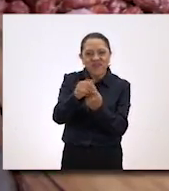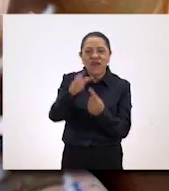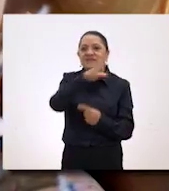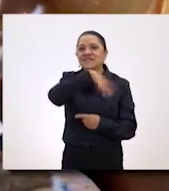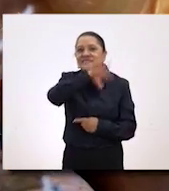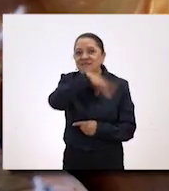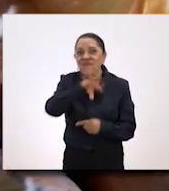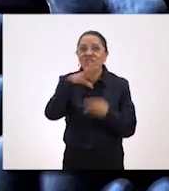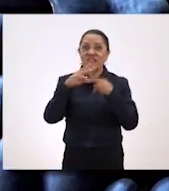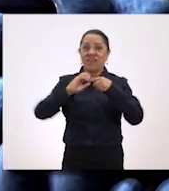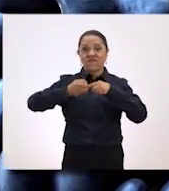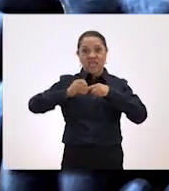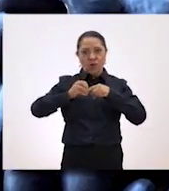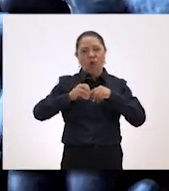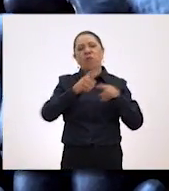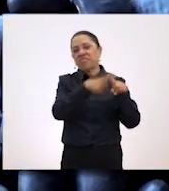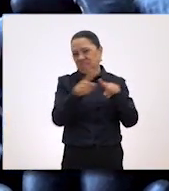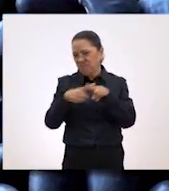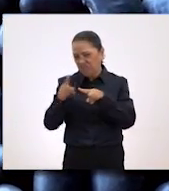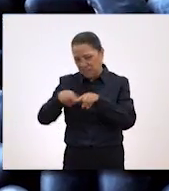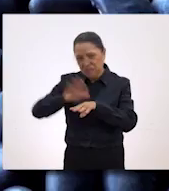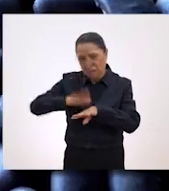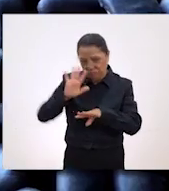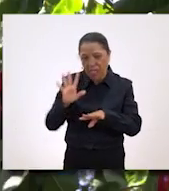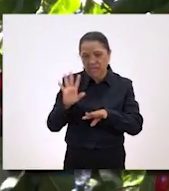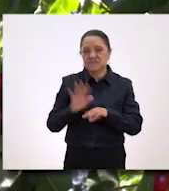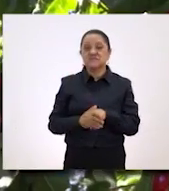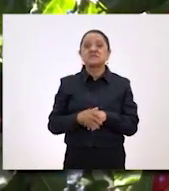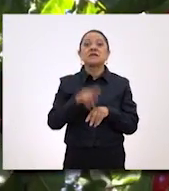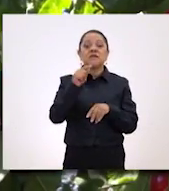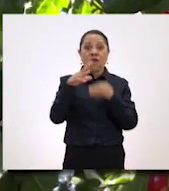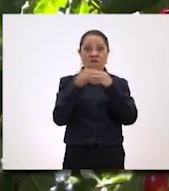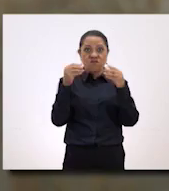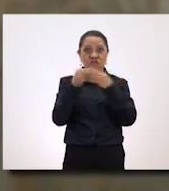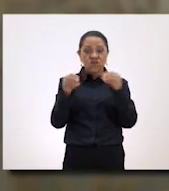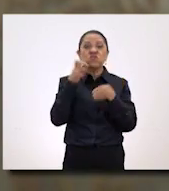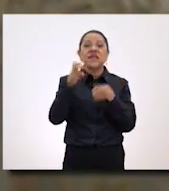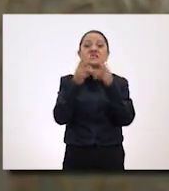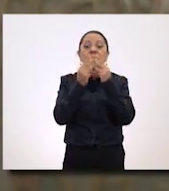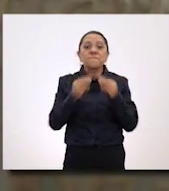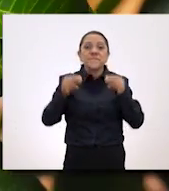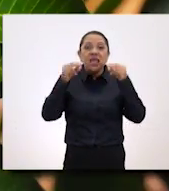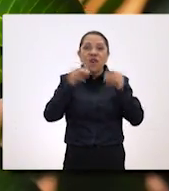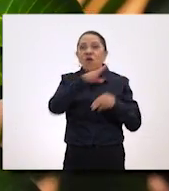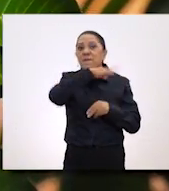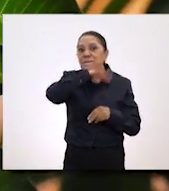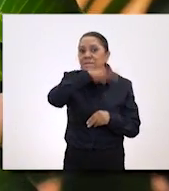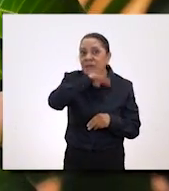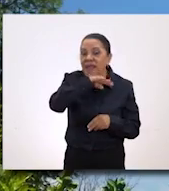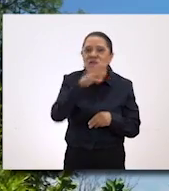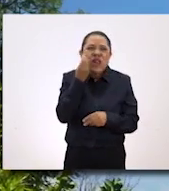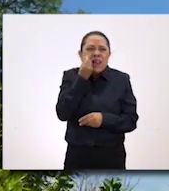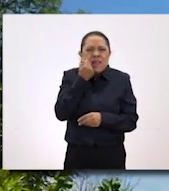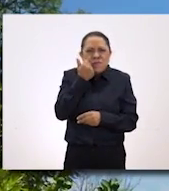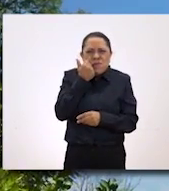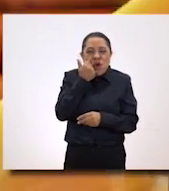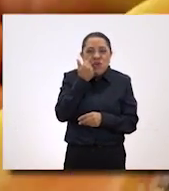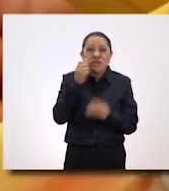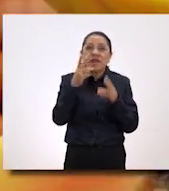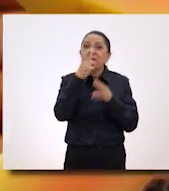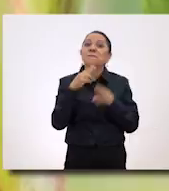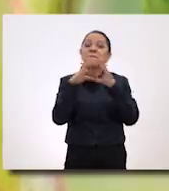cacahuate, cebolla y frijol, entre otros. Sus frutos son melón, mango, limón